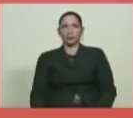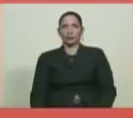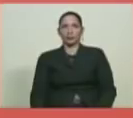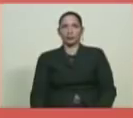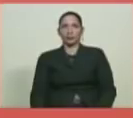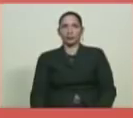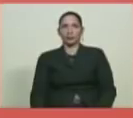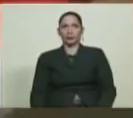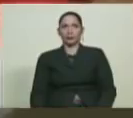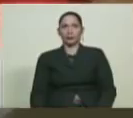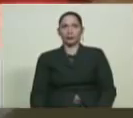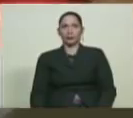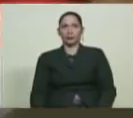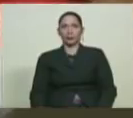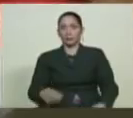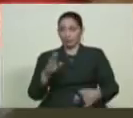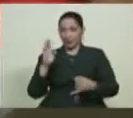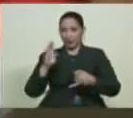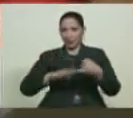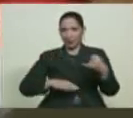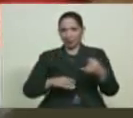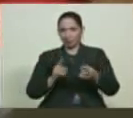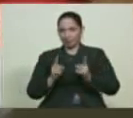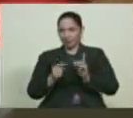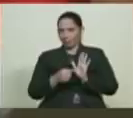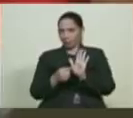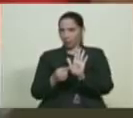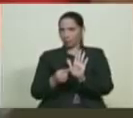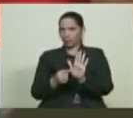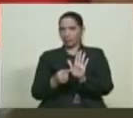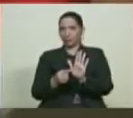Quería mostrarles para finalizar algo.